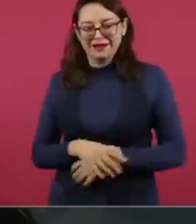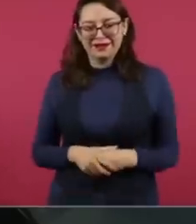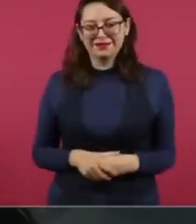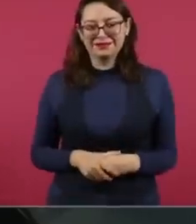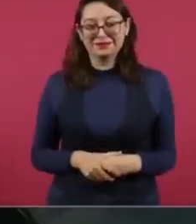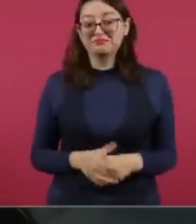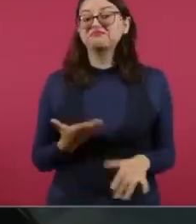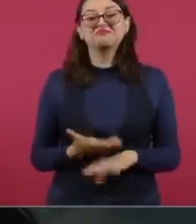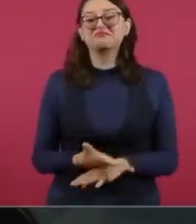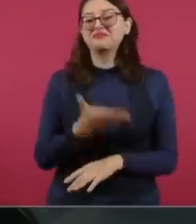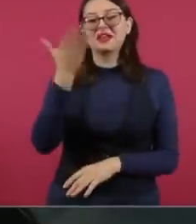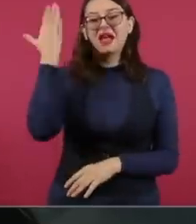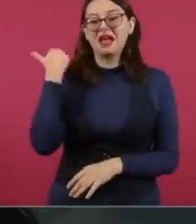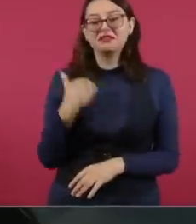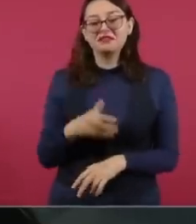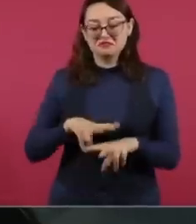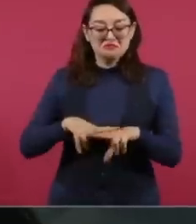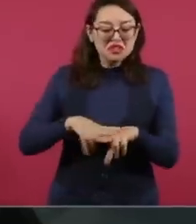ya no pasaba el tren